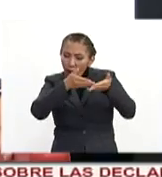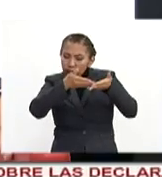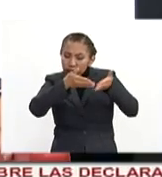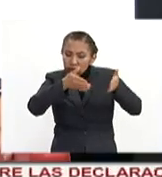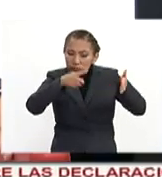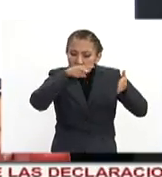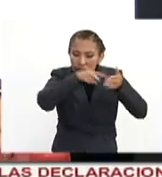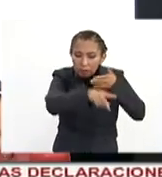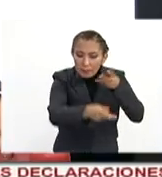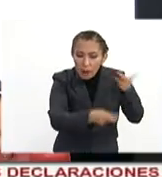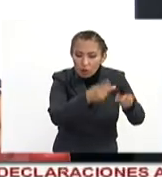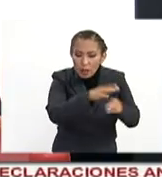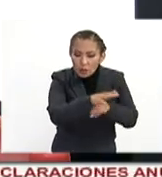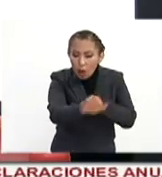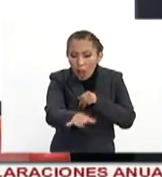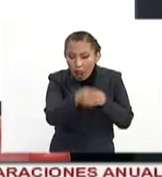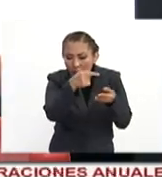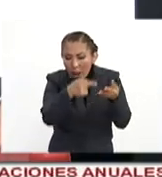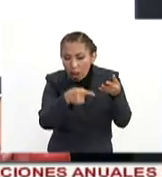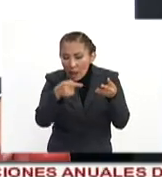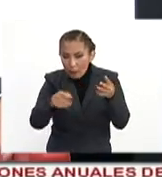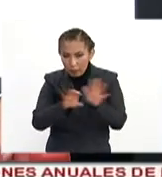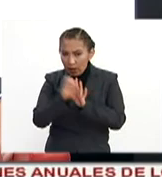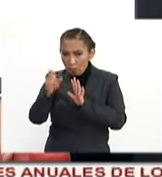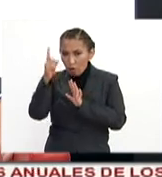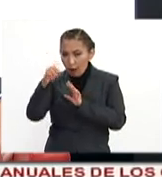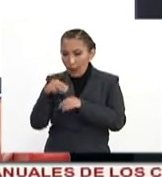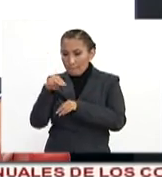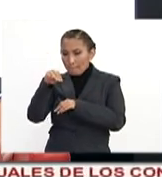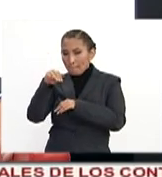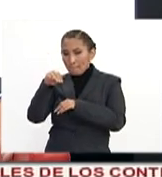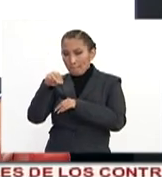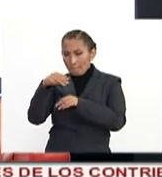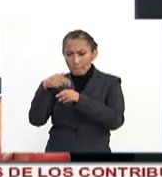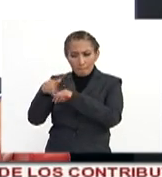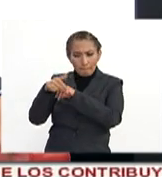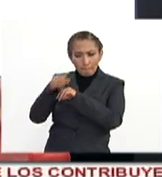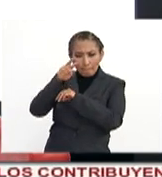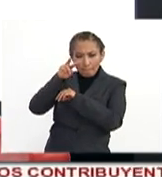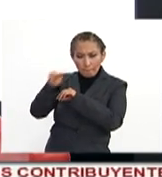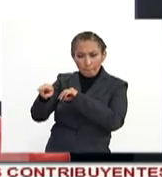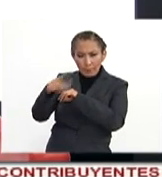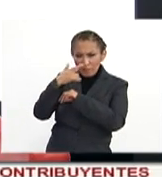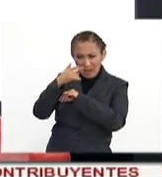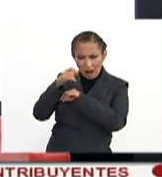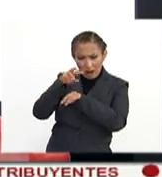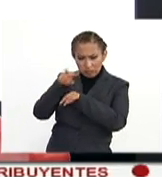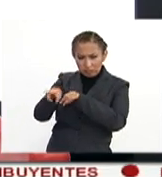acompañan. Algo inusual, por ejemplo, en la medición de